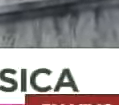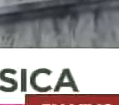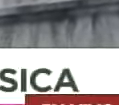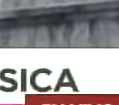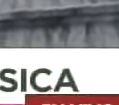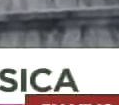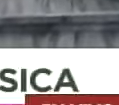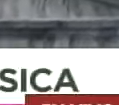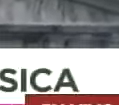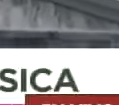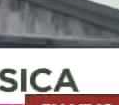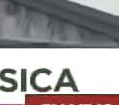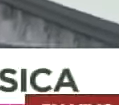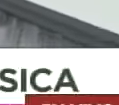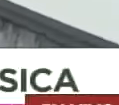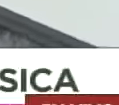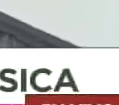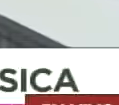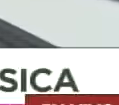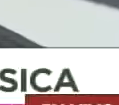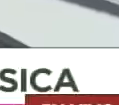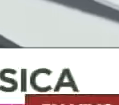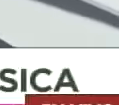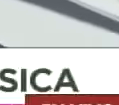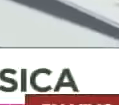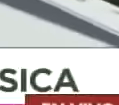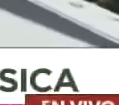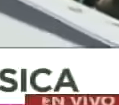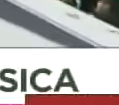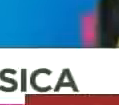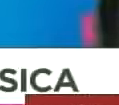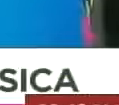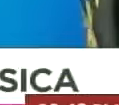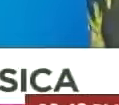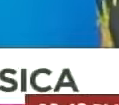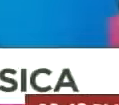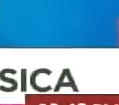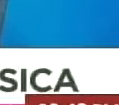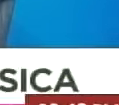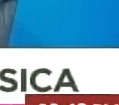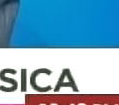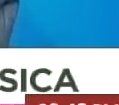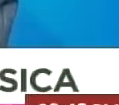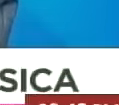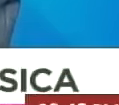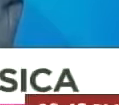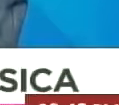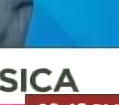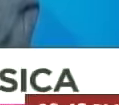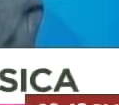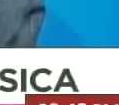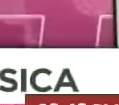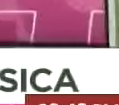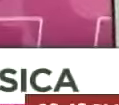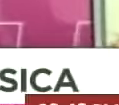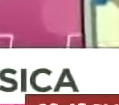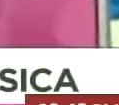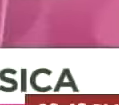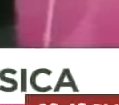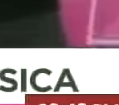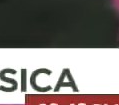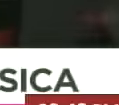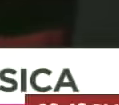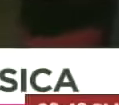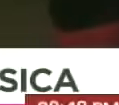mundo, unidos marcando diferencia. Hay que luchar por nuestro futuro y con